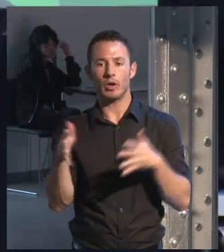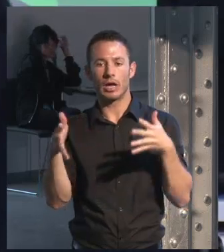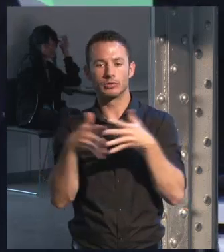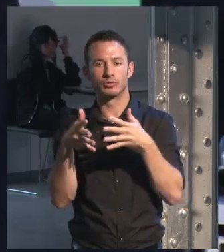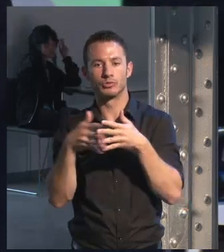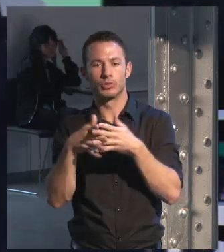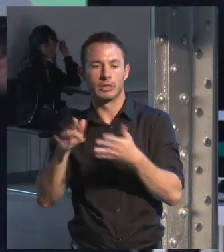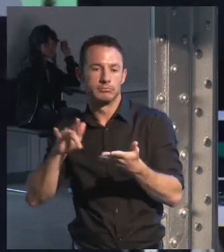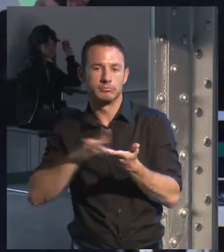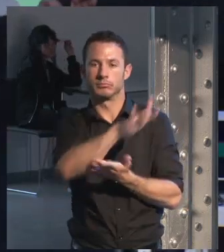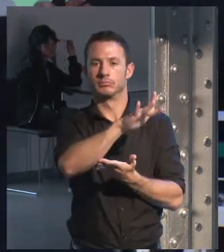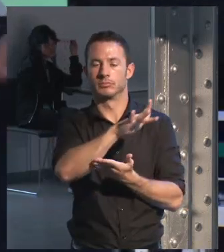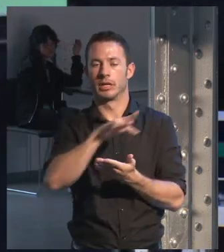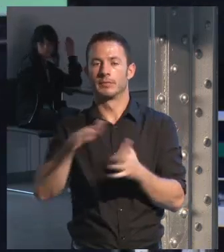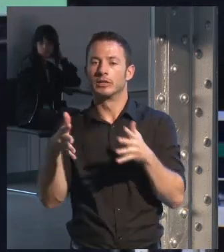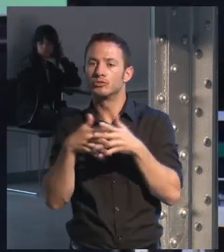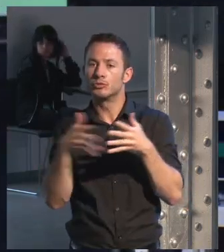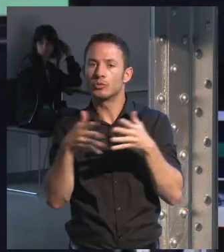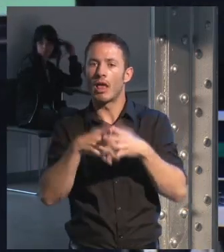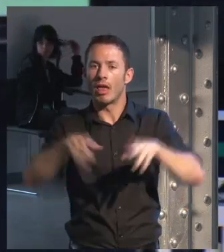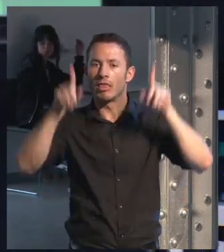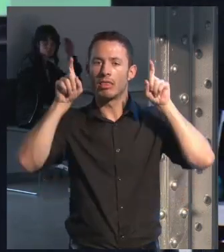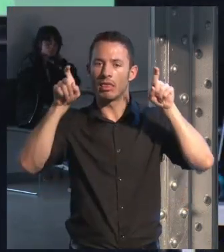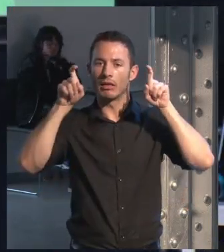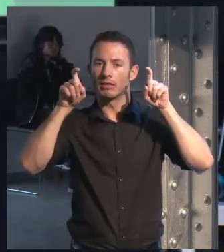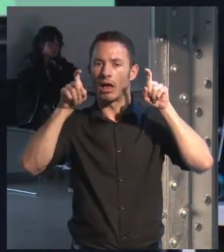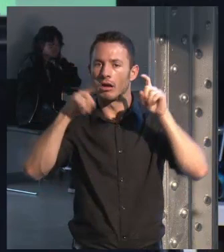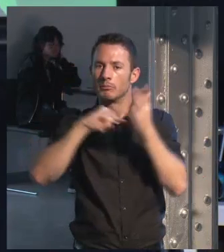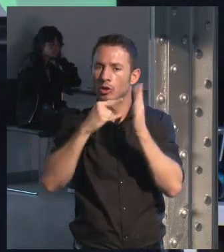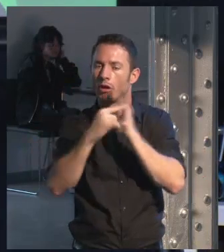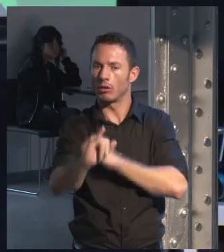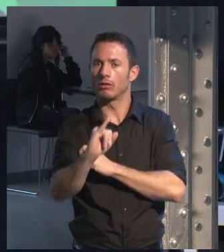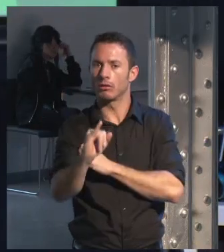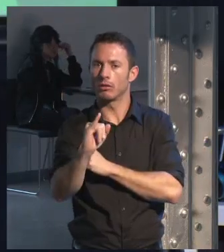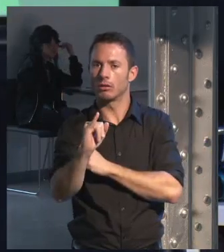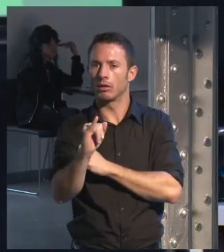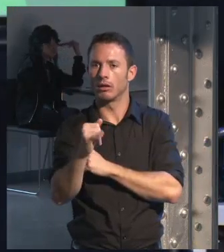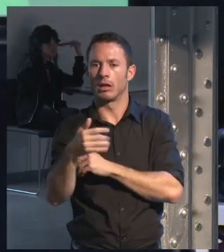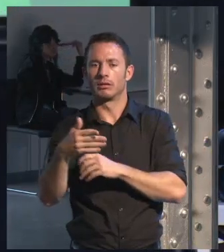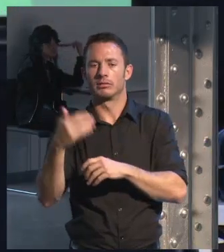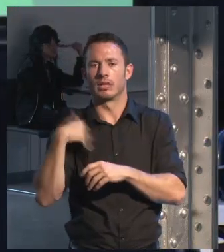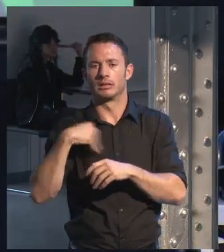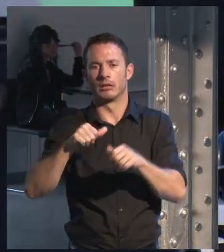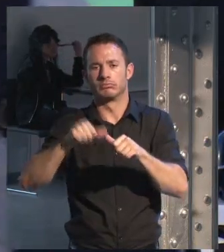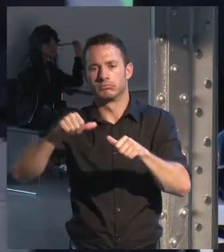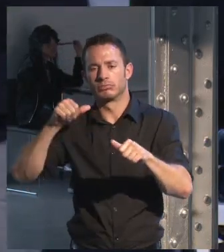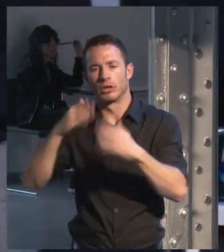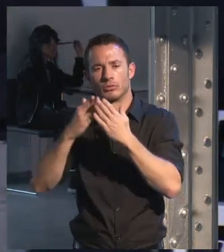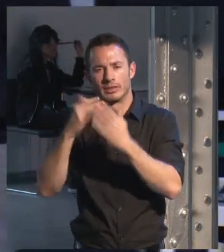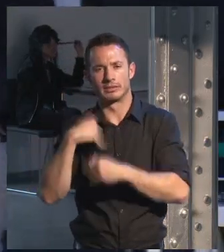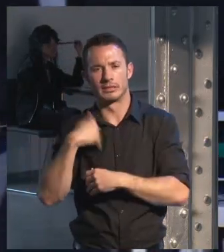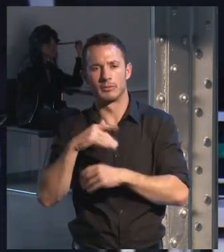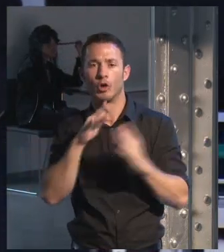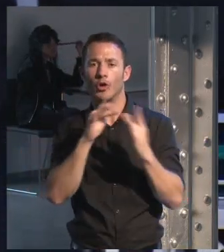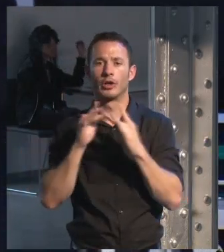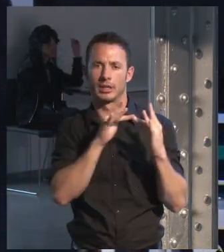estructura absolutamente didáctica, es decir, tiene toda una metodología que viene explorada desde hace mucho tiempo con interacción, que es,